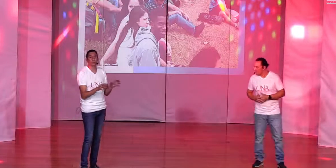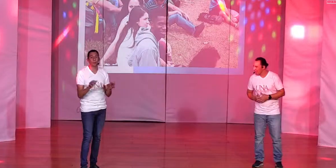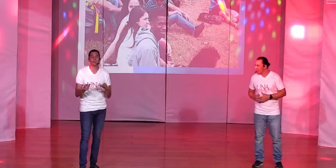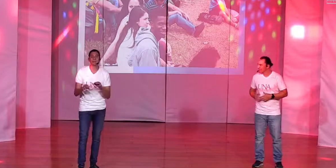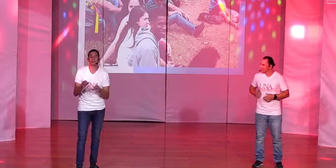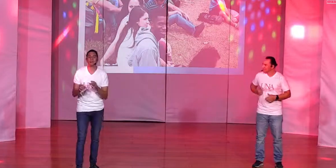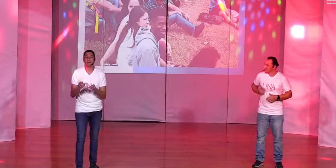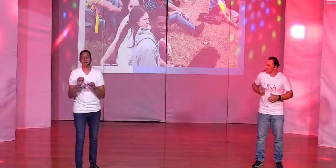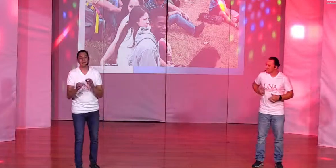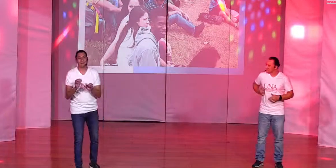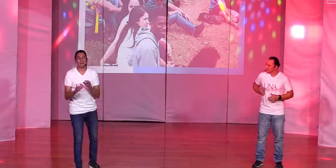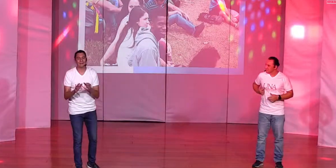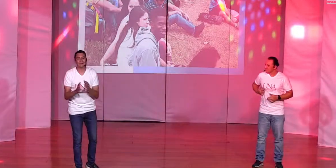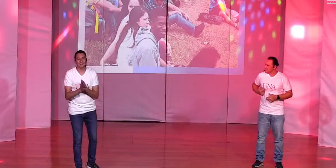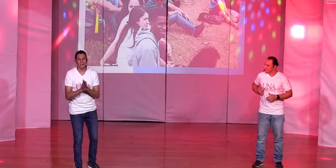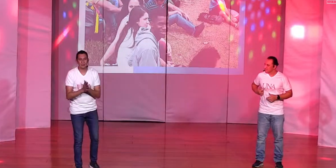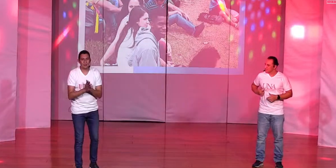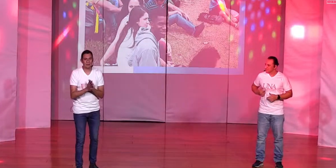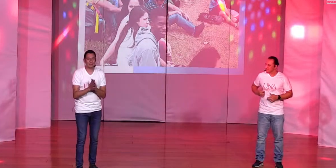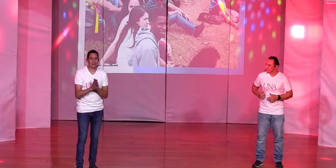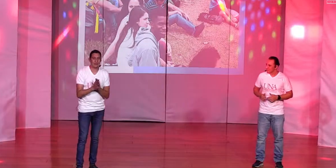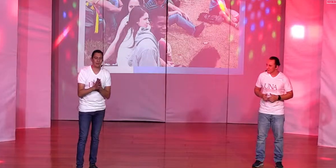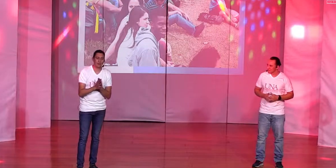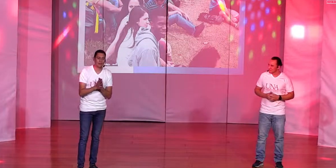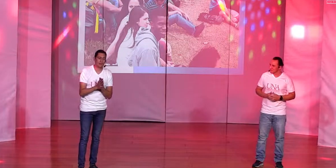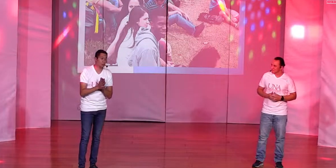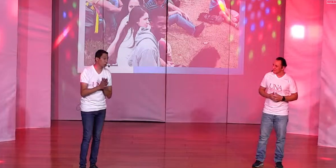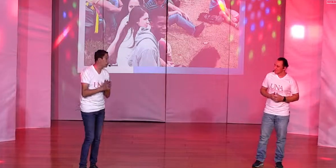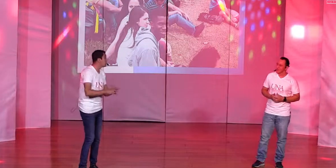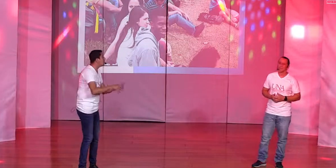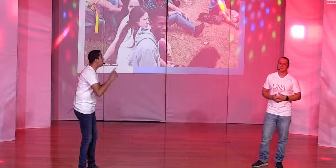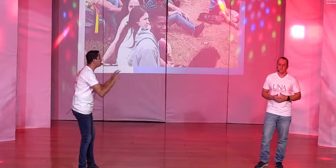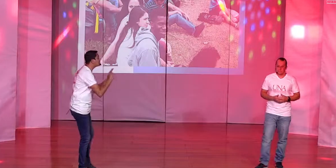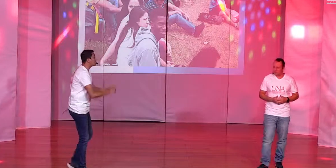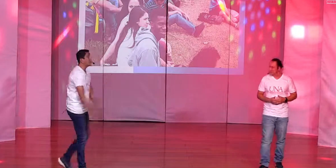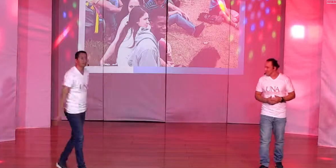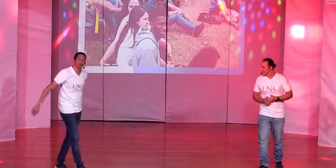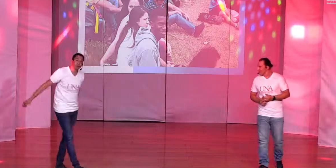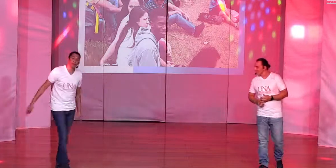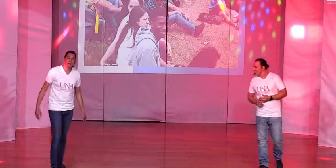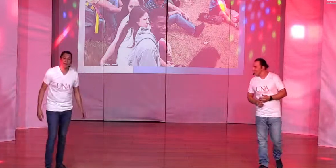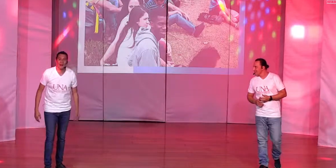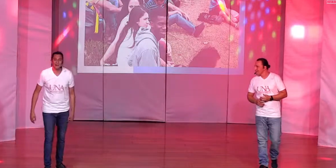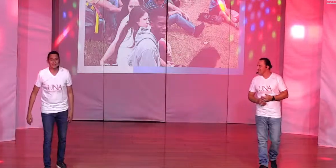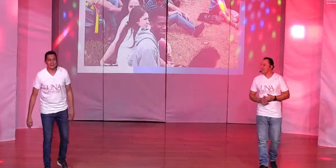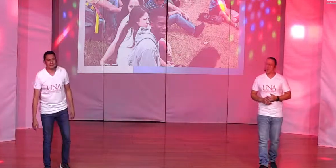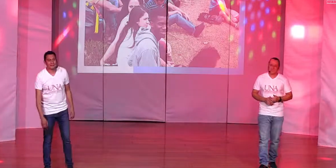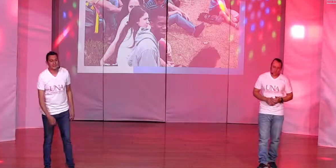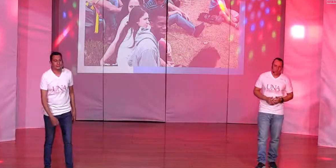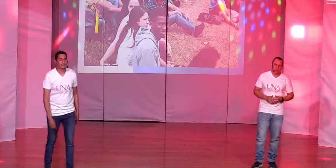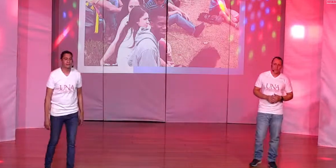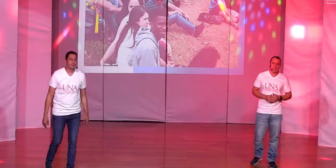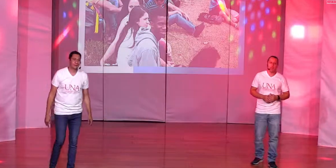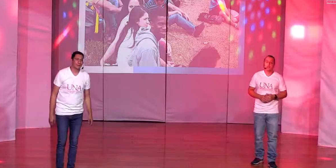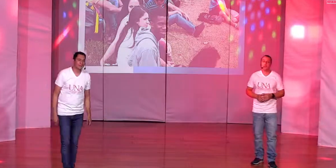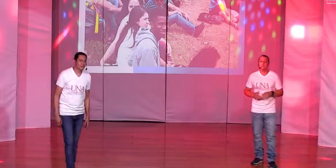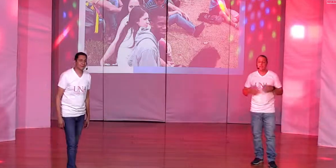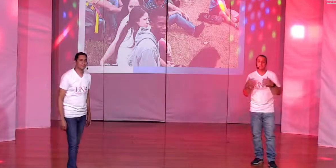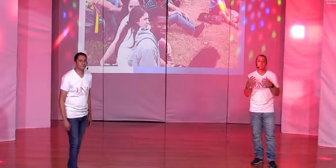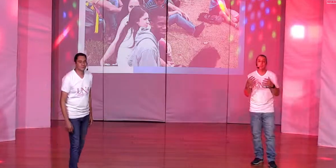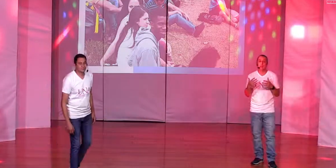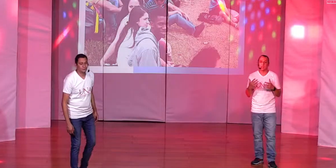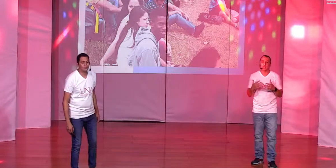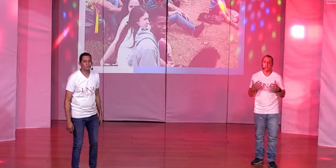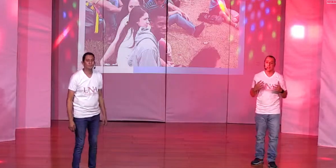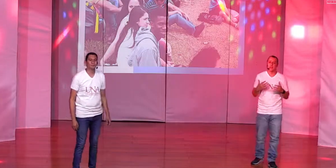porque ahí las compañeras están atentísimas para tratar de ayudarles en todo. Sí. Marito, estudios generales. Estudios generales. Bueno, aquí